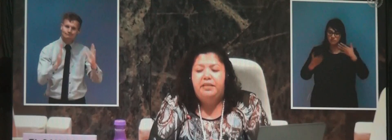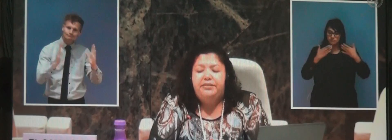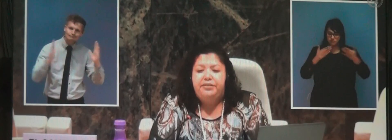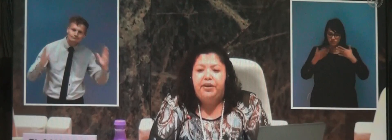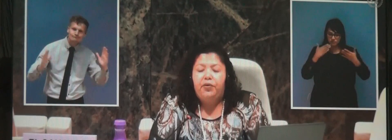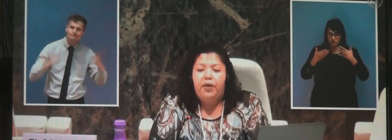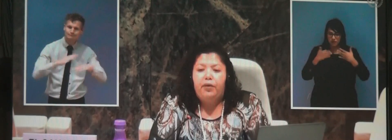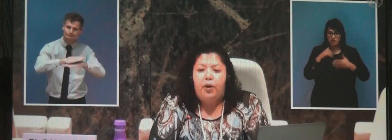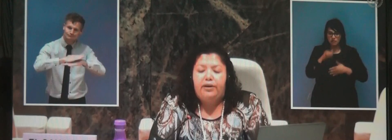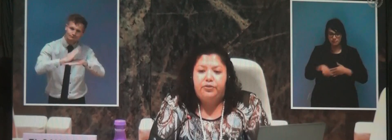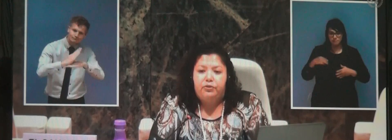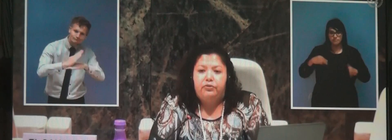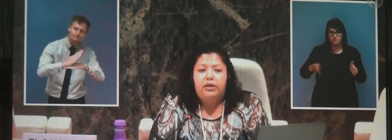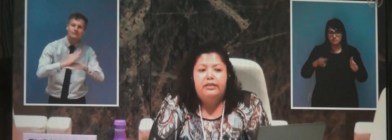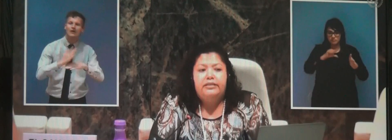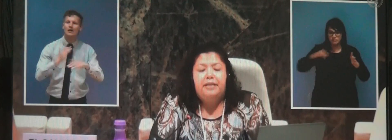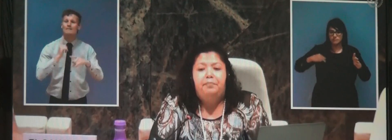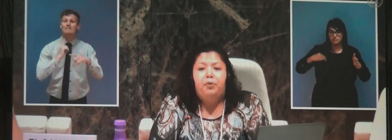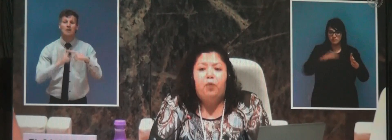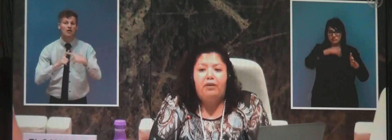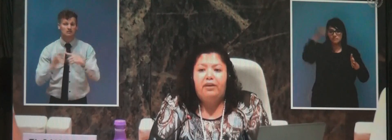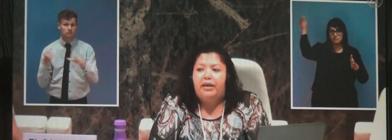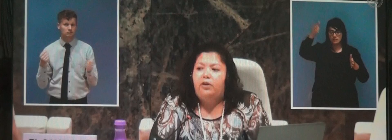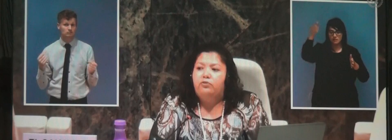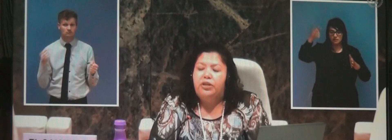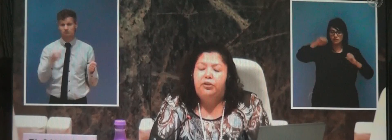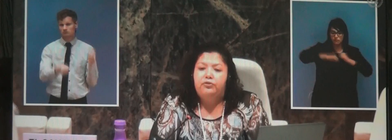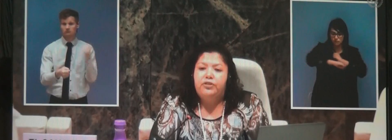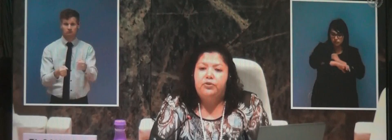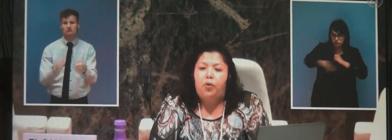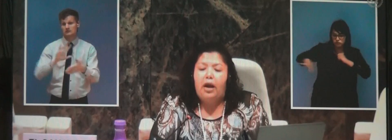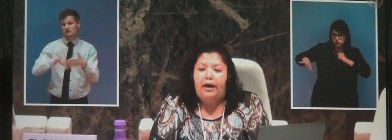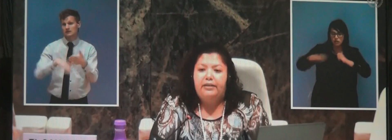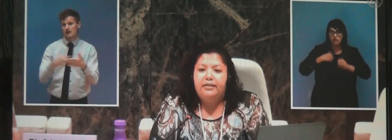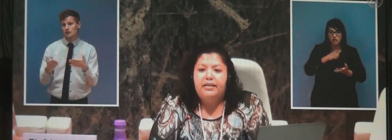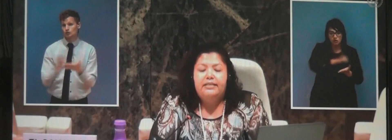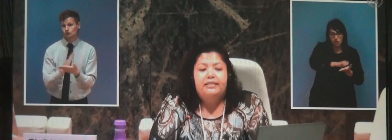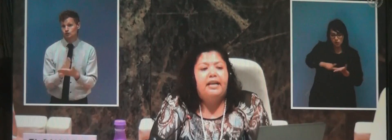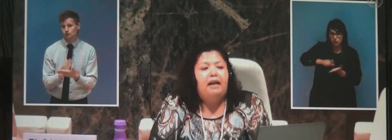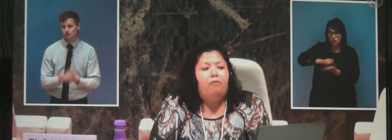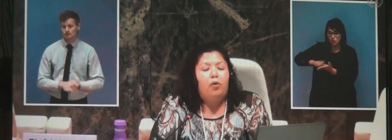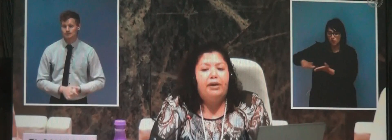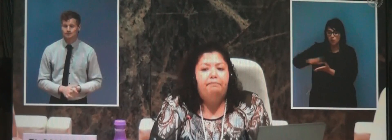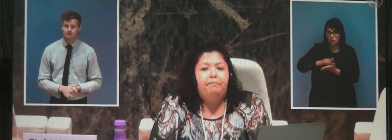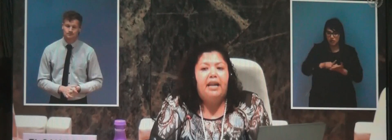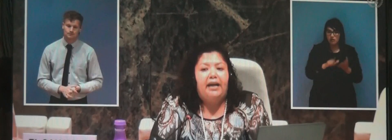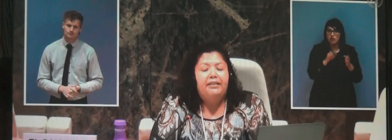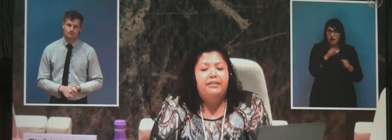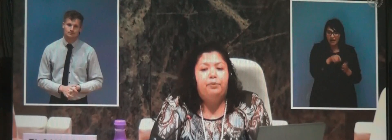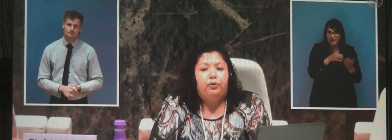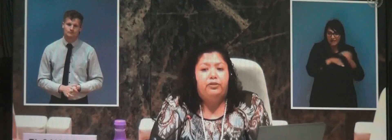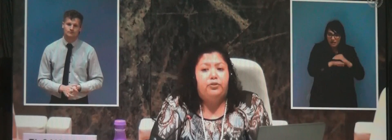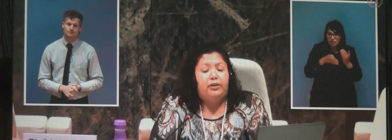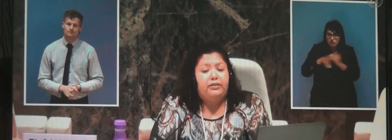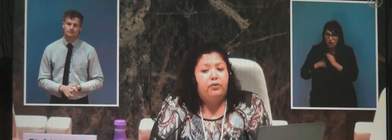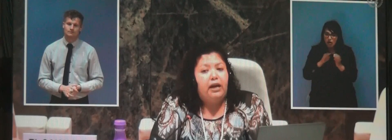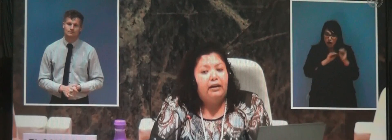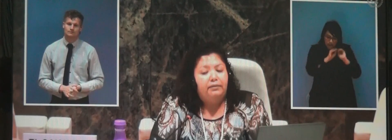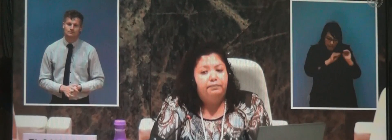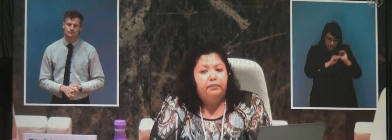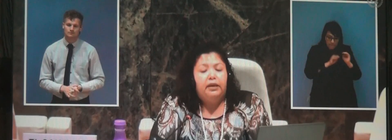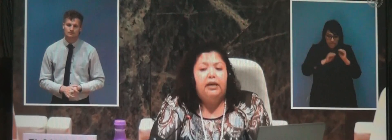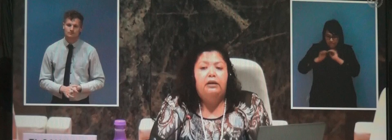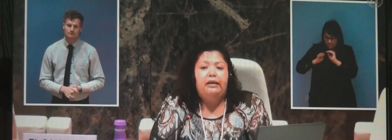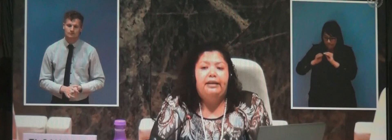desde el Ministerio de Educación se promueve que en los centros escolares se elaboren planes de protección